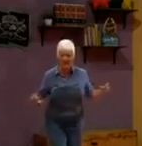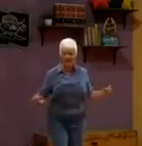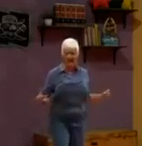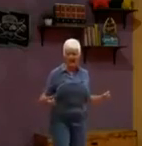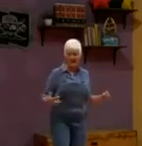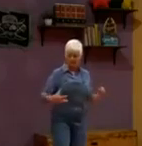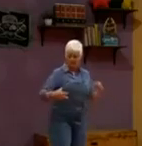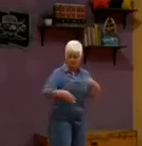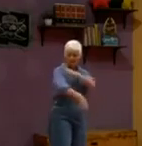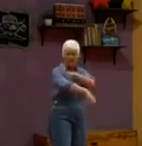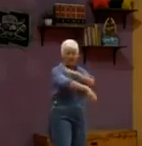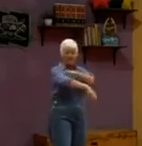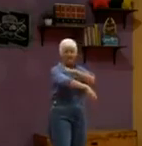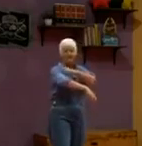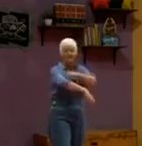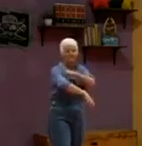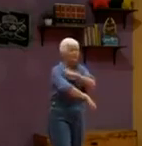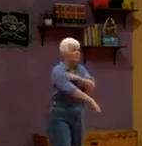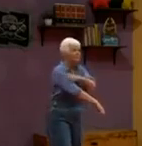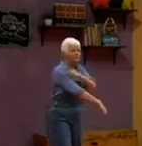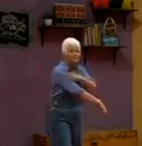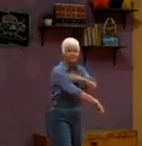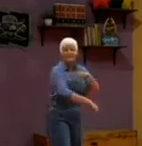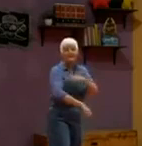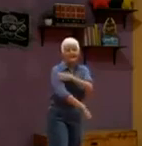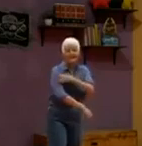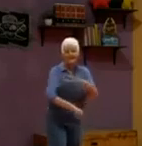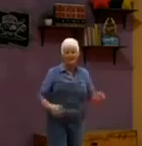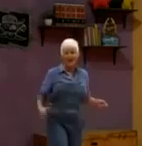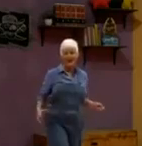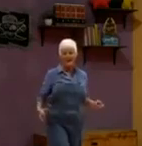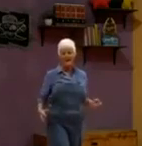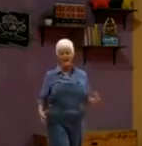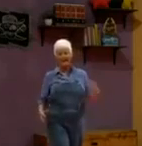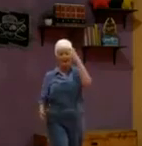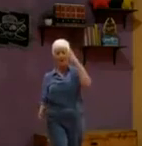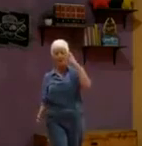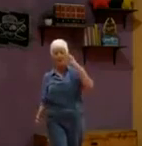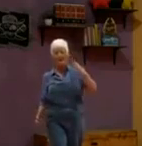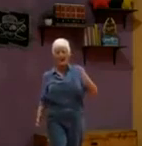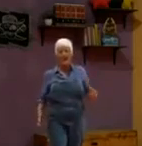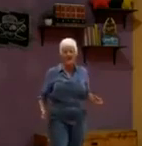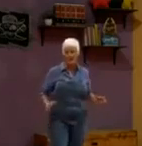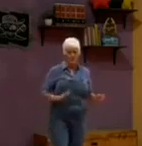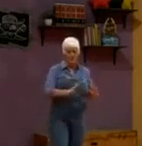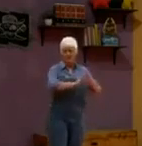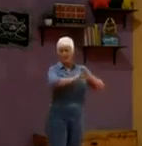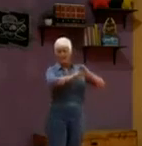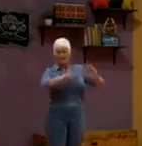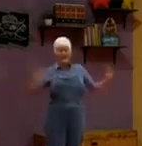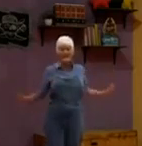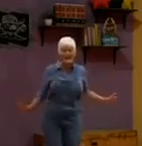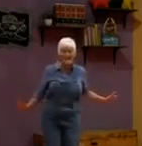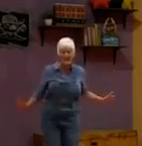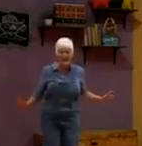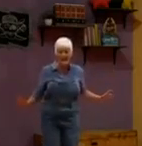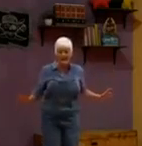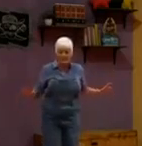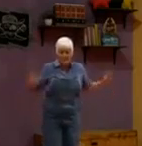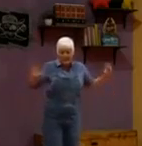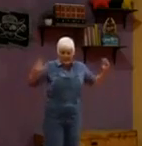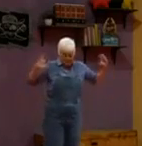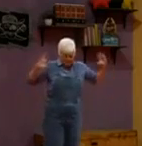feroces, salvajes, todos llenos de... ¿cómo se llaman? Tatuajes. De tatuajes y los ojos parchados. Una cosa